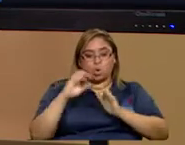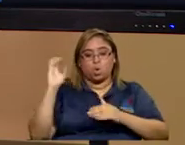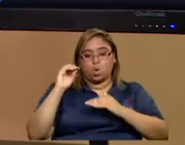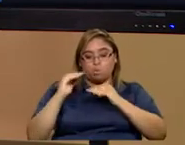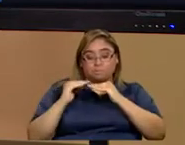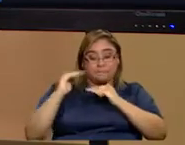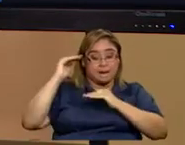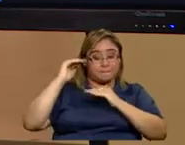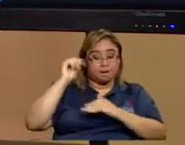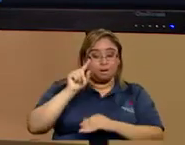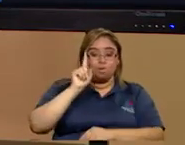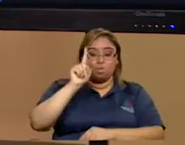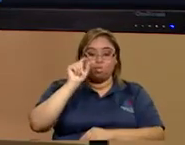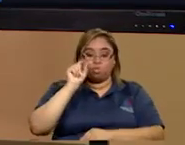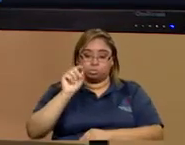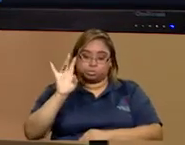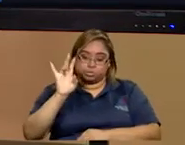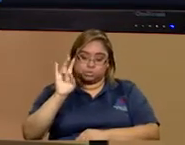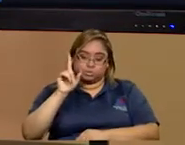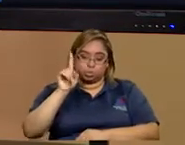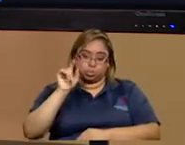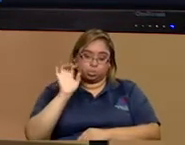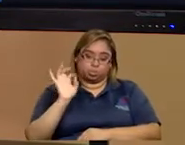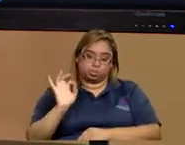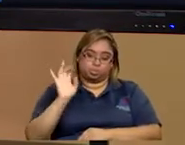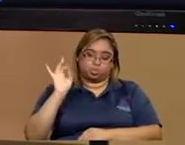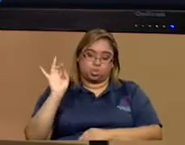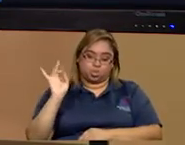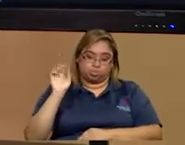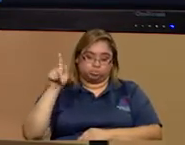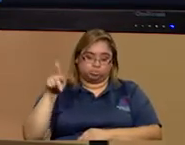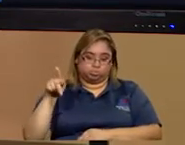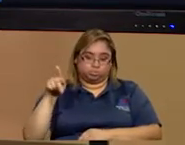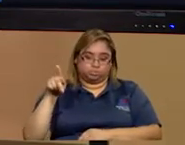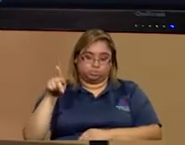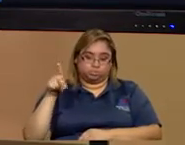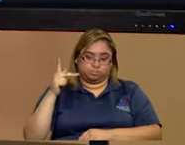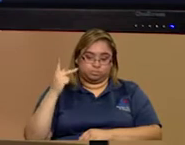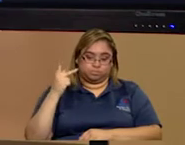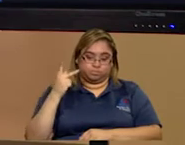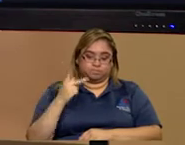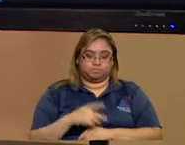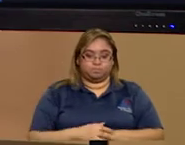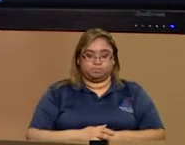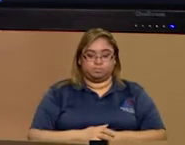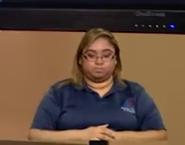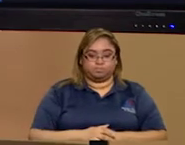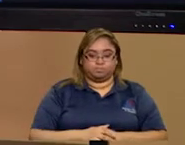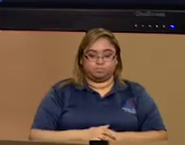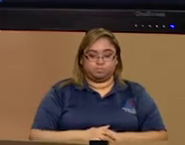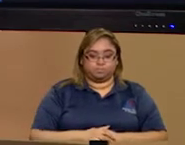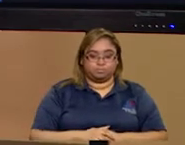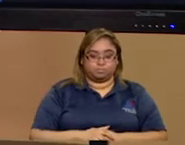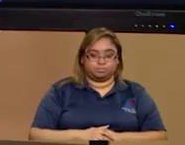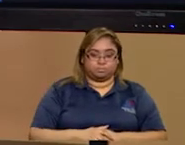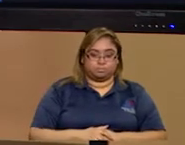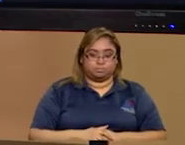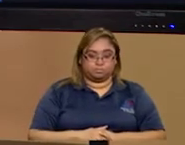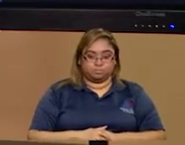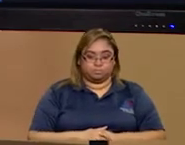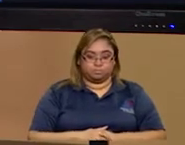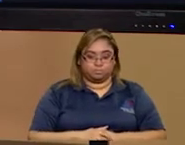1.7, 1.8 kiloohmios. ¿Ok? Todo eso se calcula con regla de 3. Bien, en este